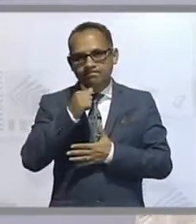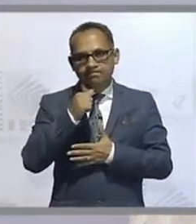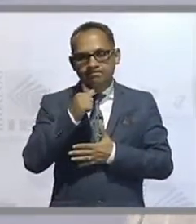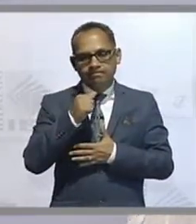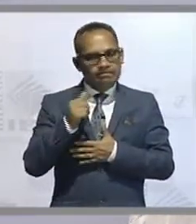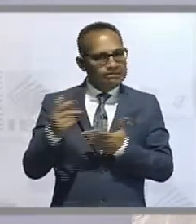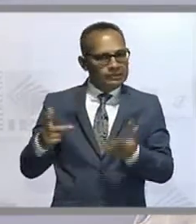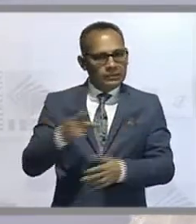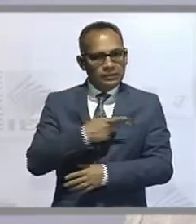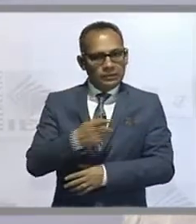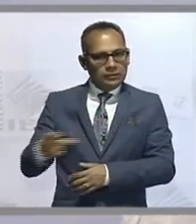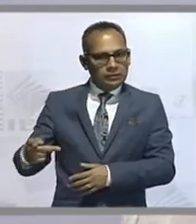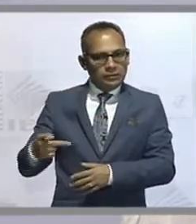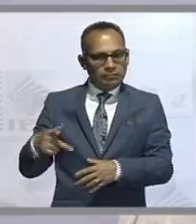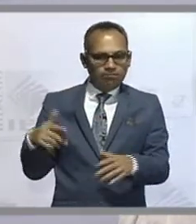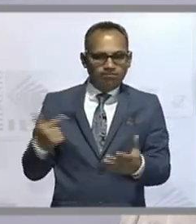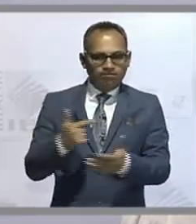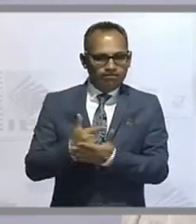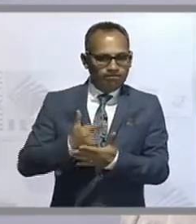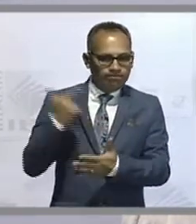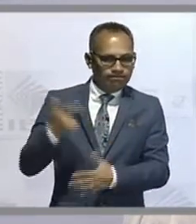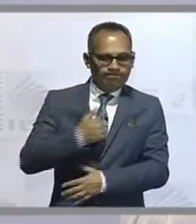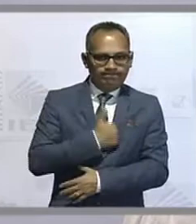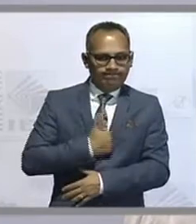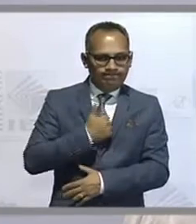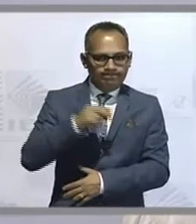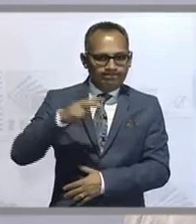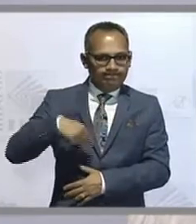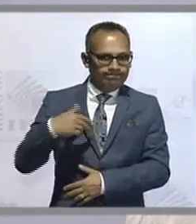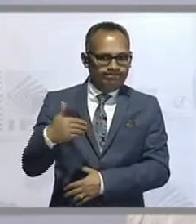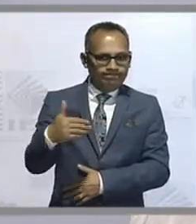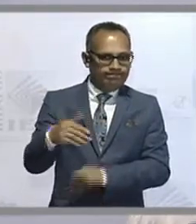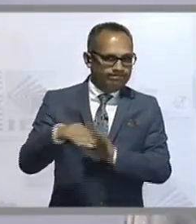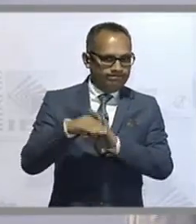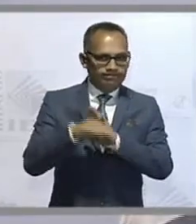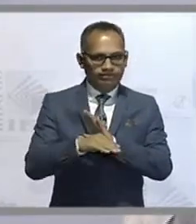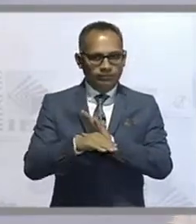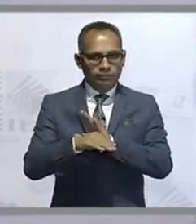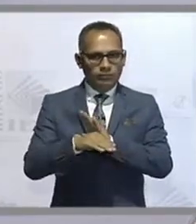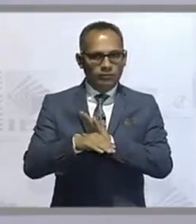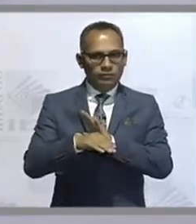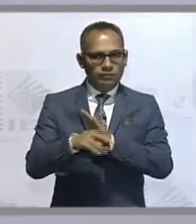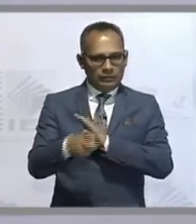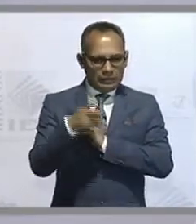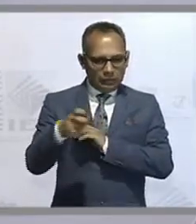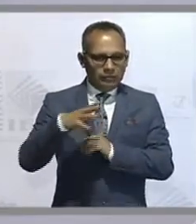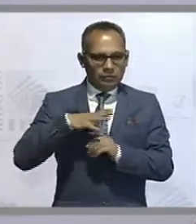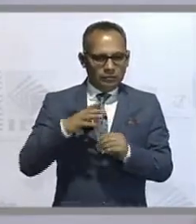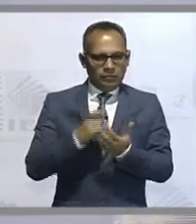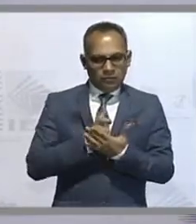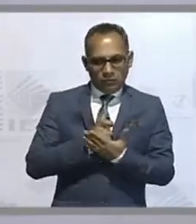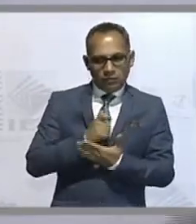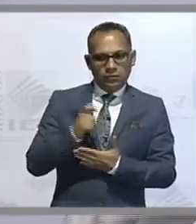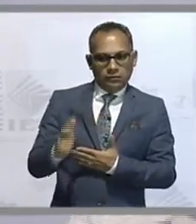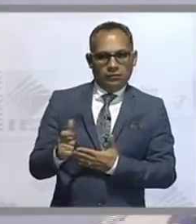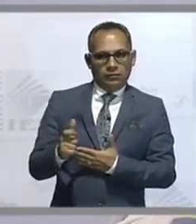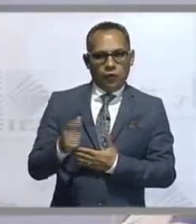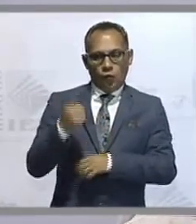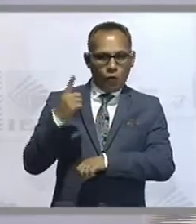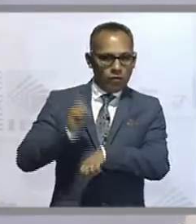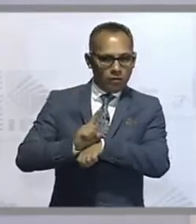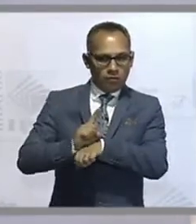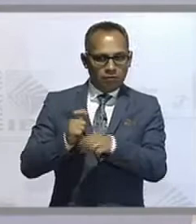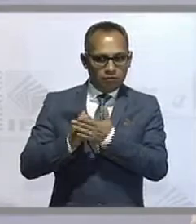terrible y lacerante en nuestro estado por lo tanto fijaremos un nuevo salario mínimo que garantice que este